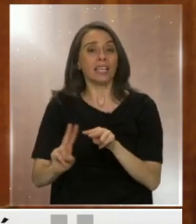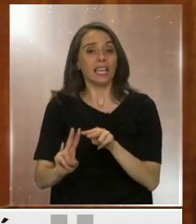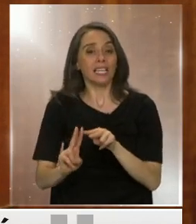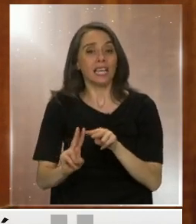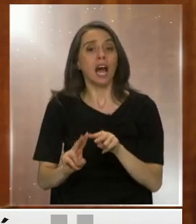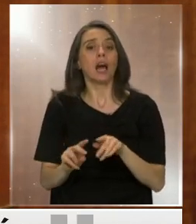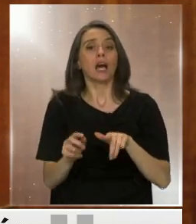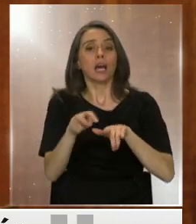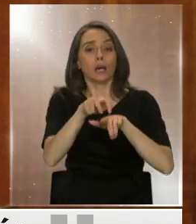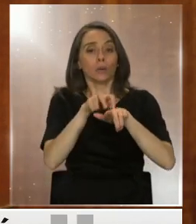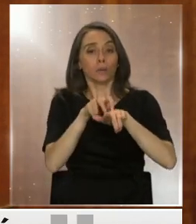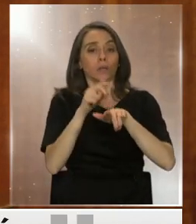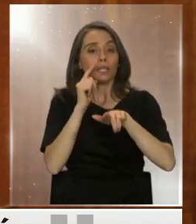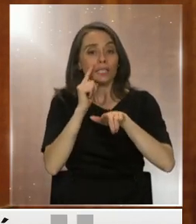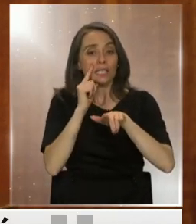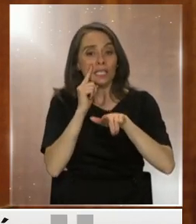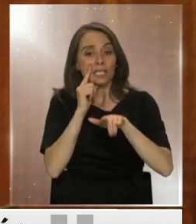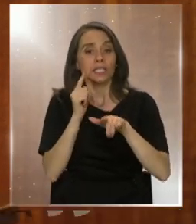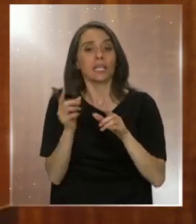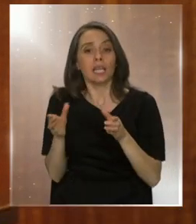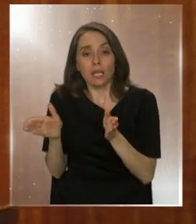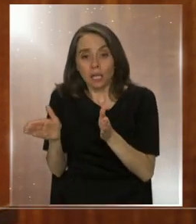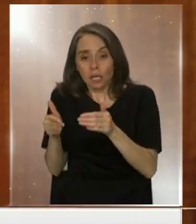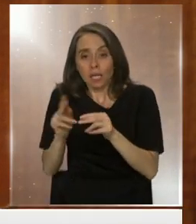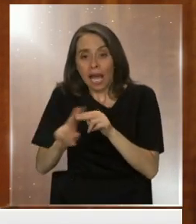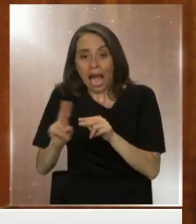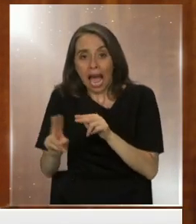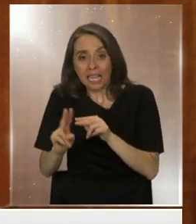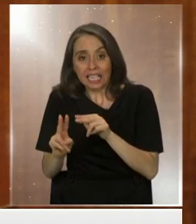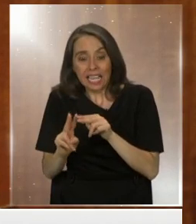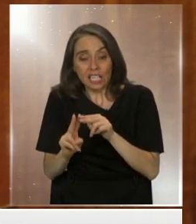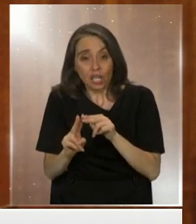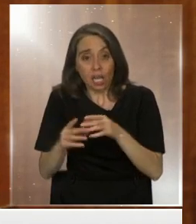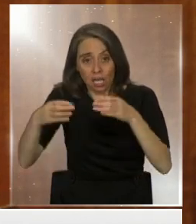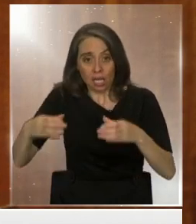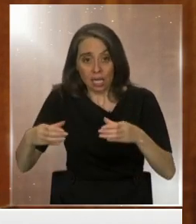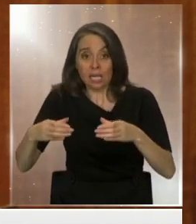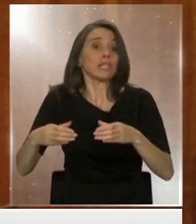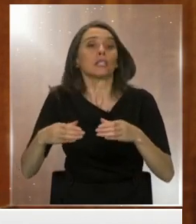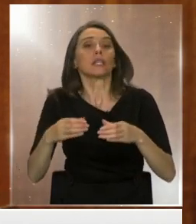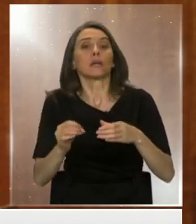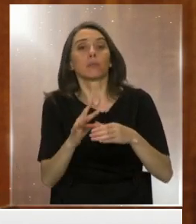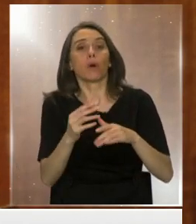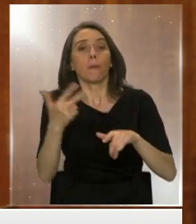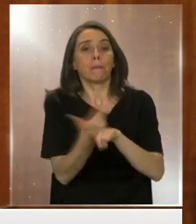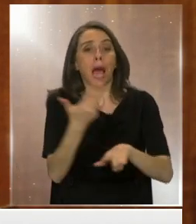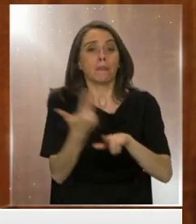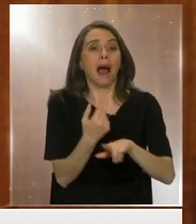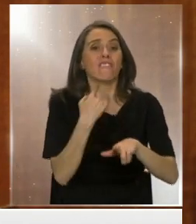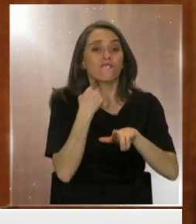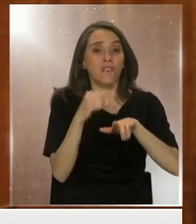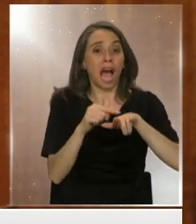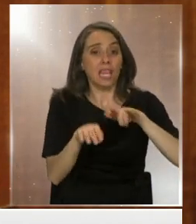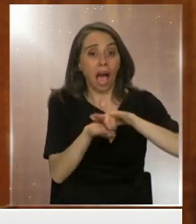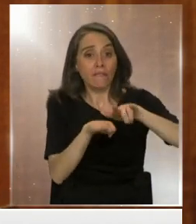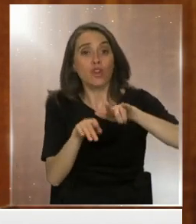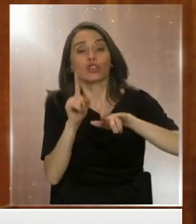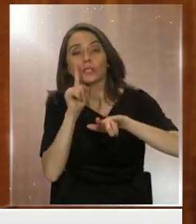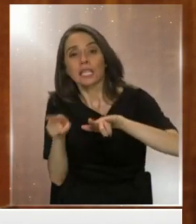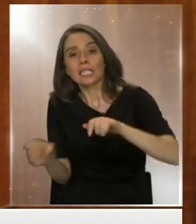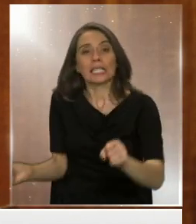arriba de ese vuelo va un dique de mantenimiento pequeño que va justamente para soportar todas las fallas que pueda tener el avión el avión si